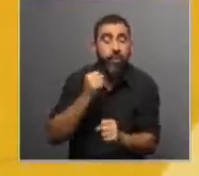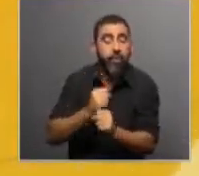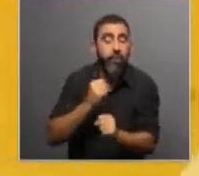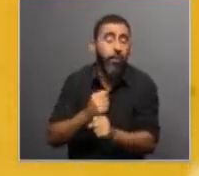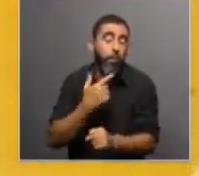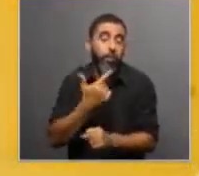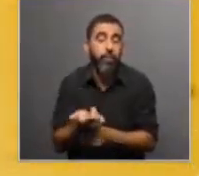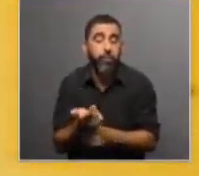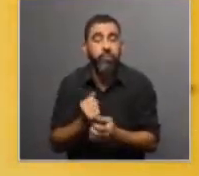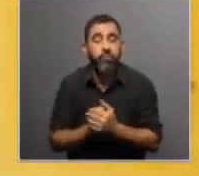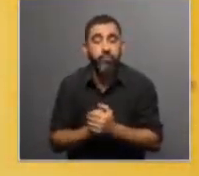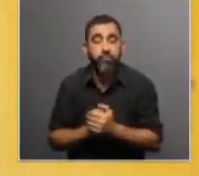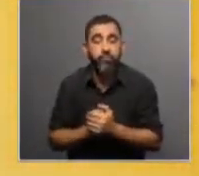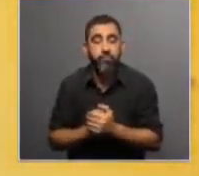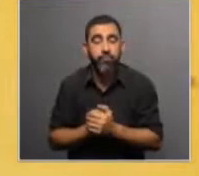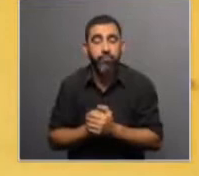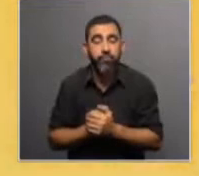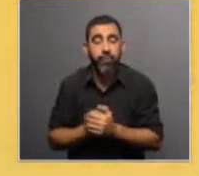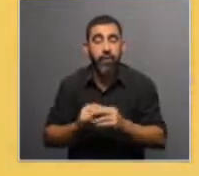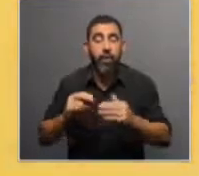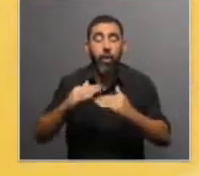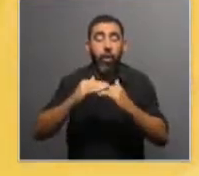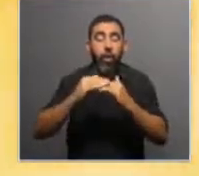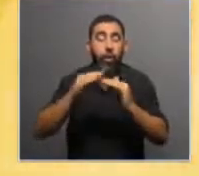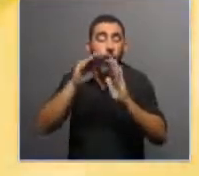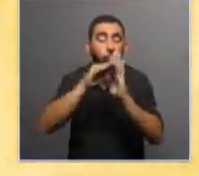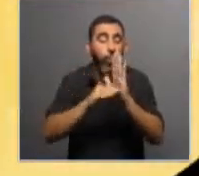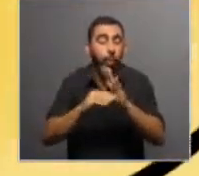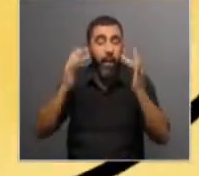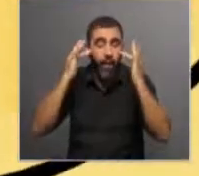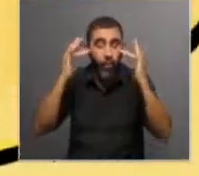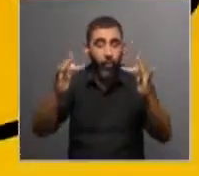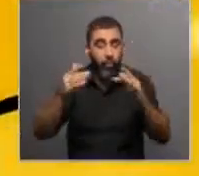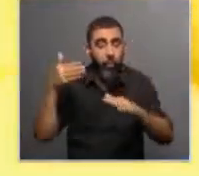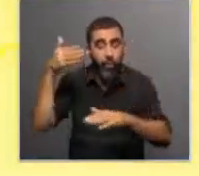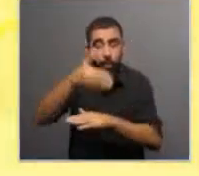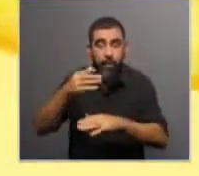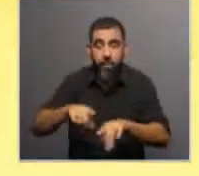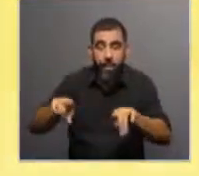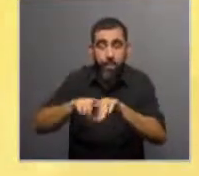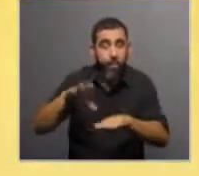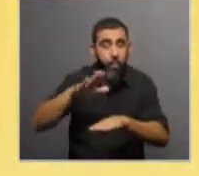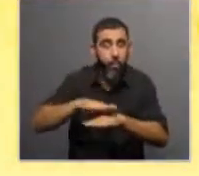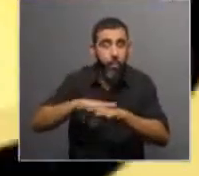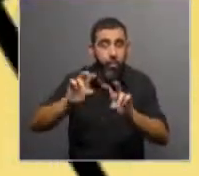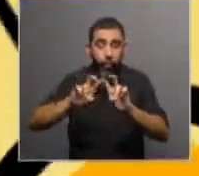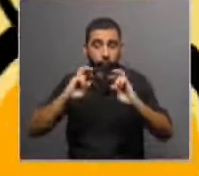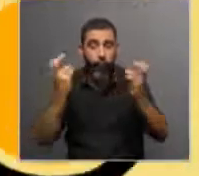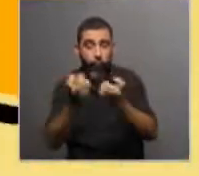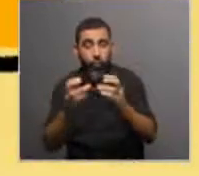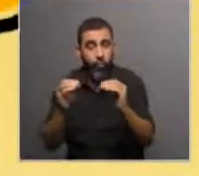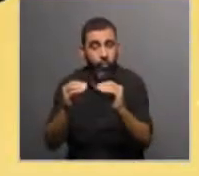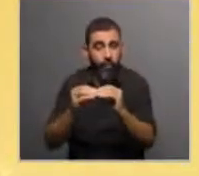por ejemplo, en plataformas educativas, Claro. donde, bueno, participaba en ese mismo momento en foros de debate con